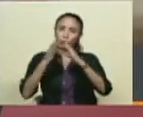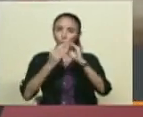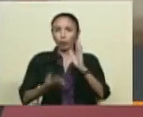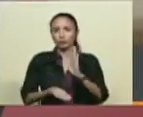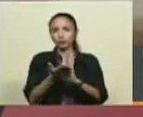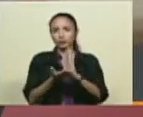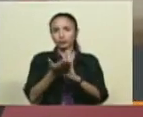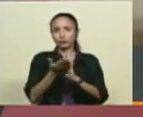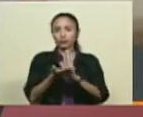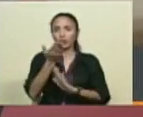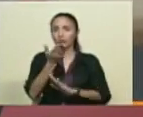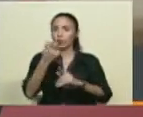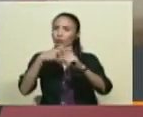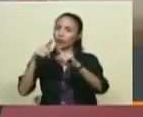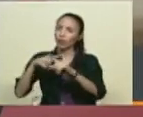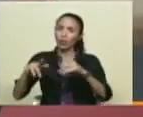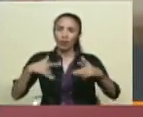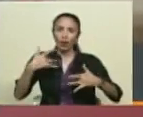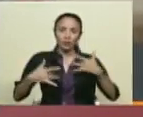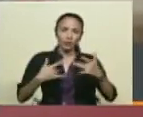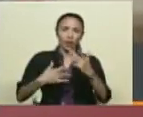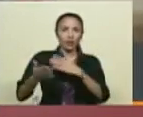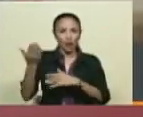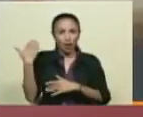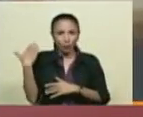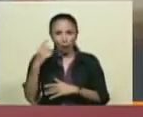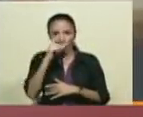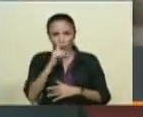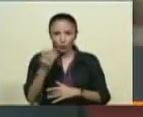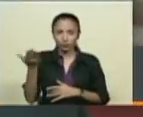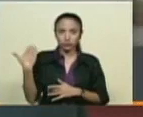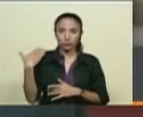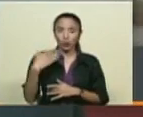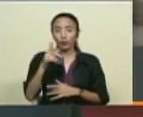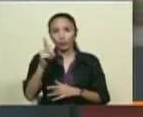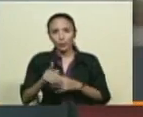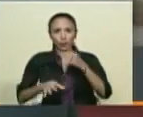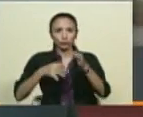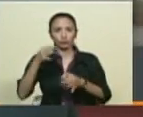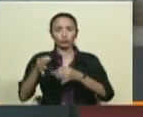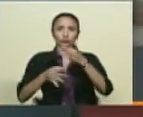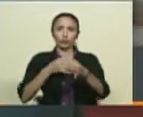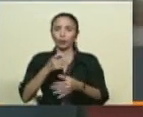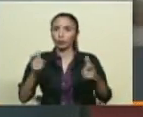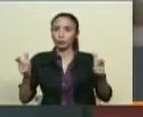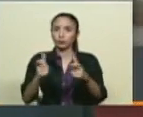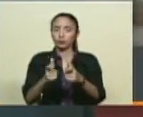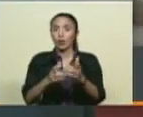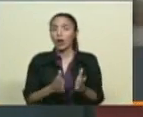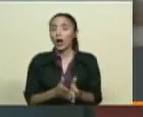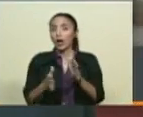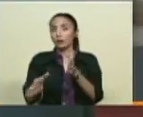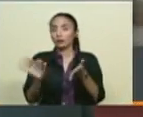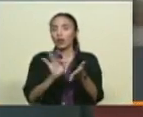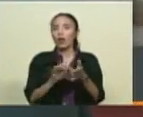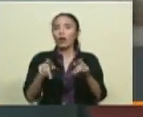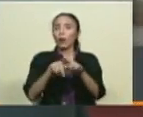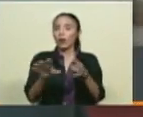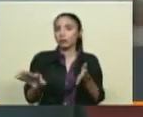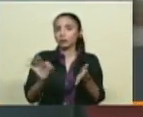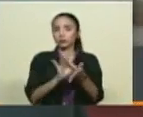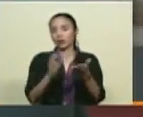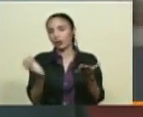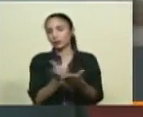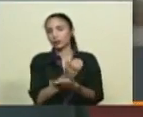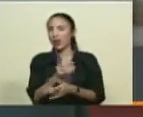de los eventos de 2017 y pudimos decirle que hemos vuelto la página de los momentos